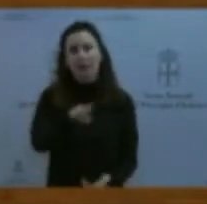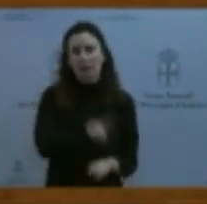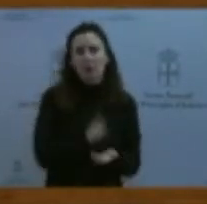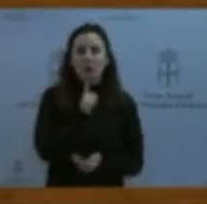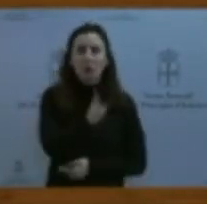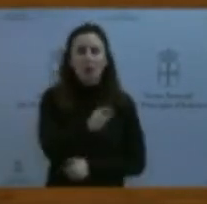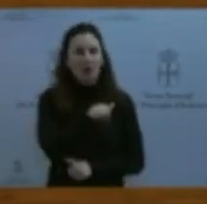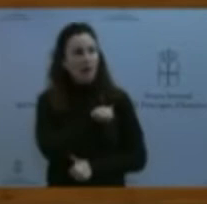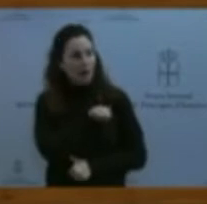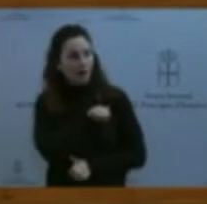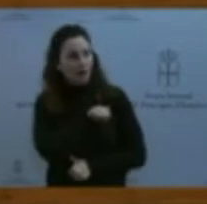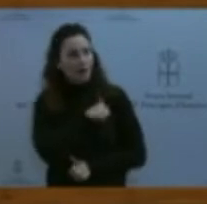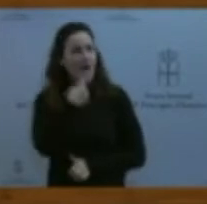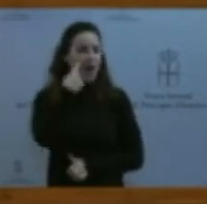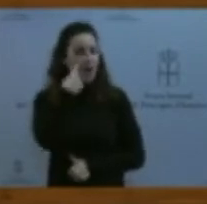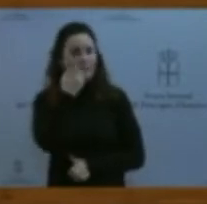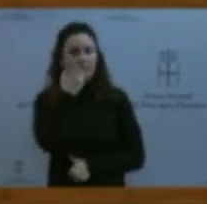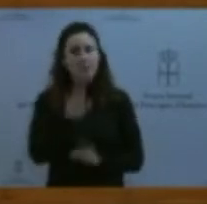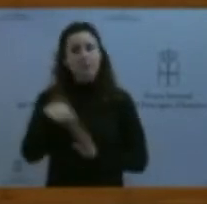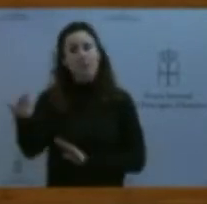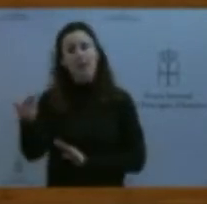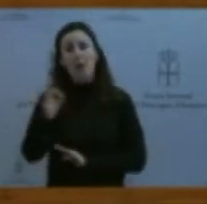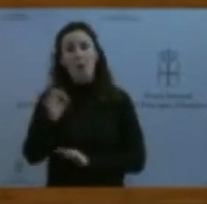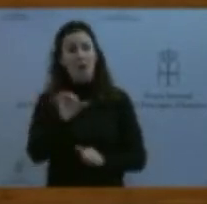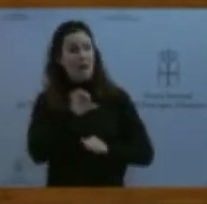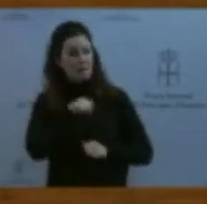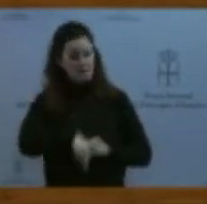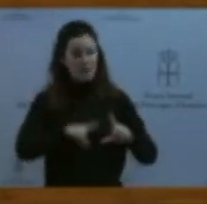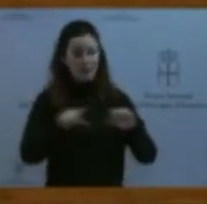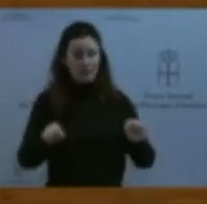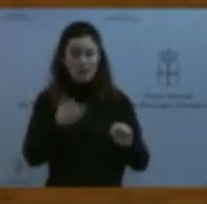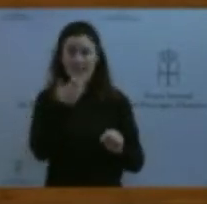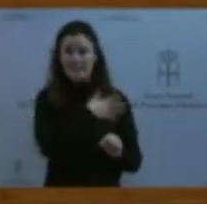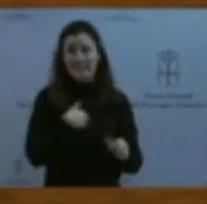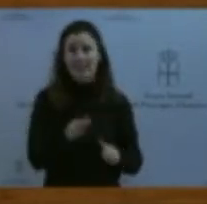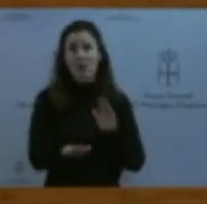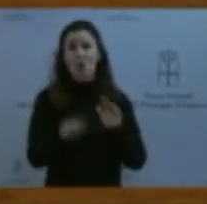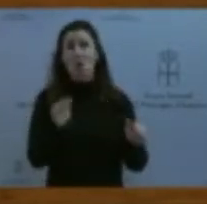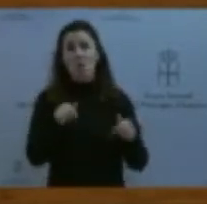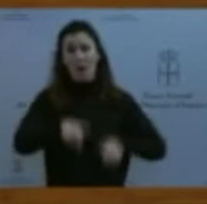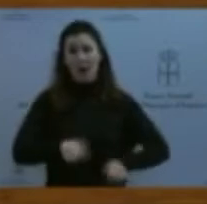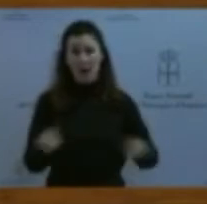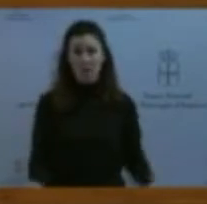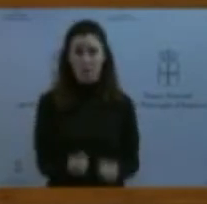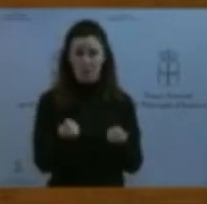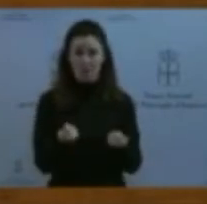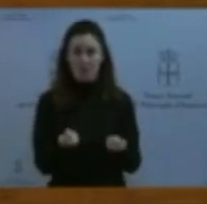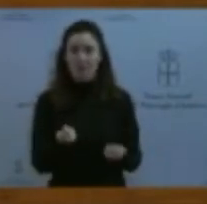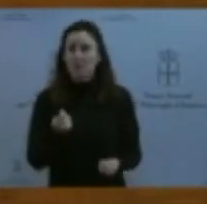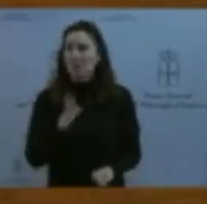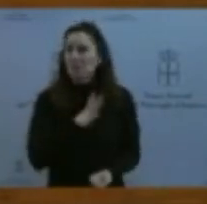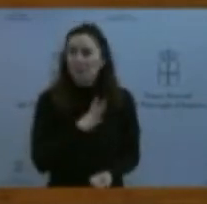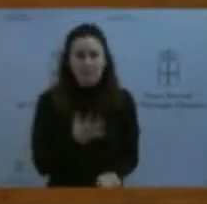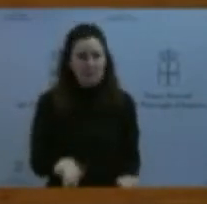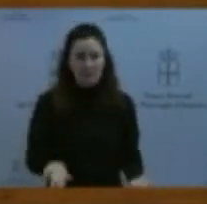oportunidad fuera o ustedes van a decidirse a sacar las convocatorias que tienen que sacar. Y esto no puede estar pasando en las becas Severo Ochoa, en